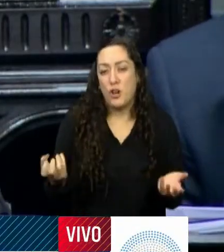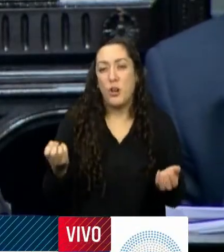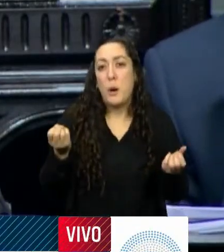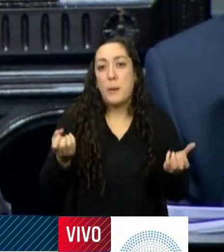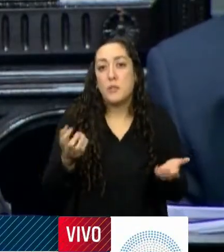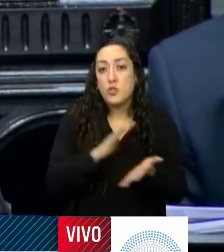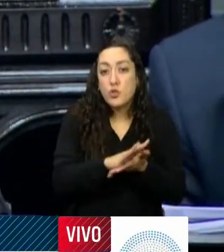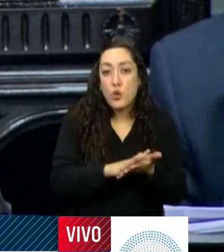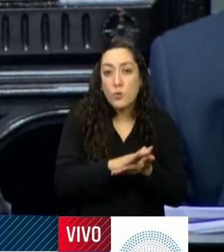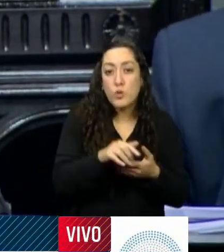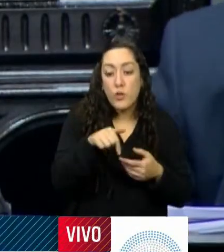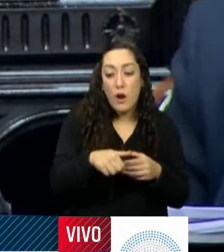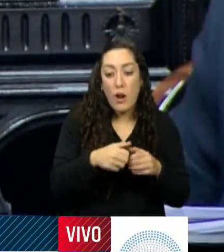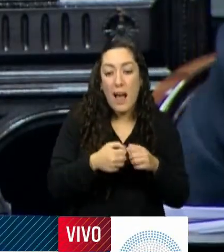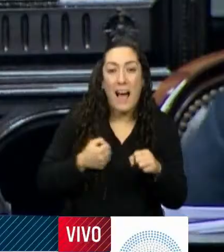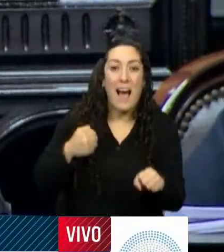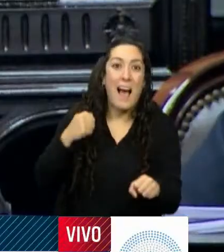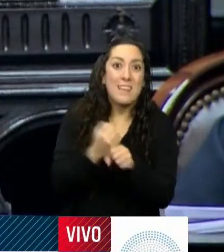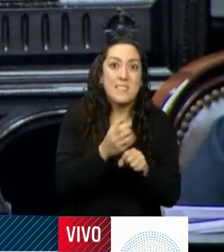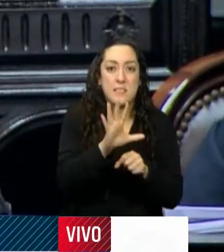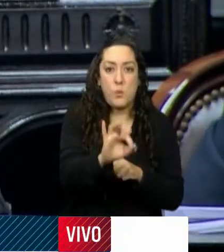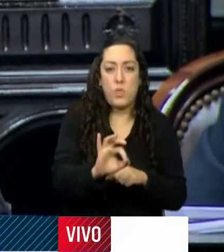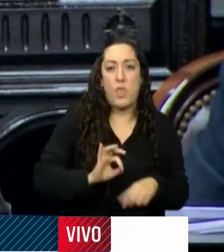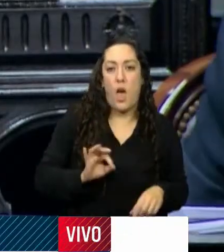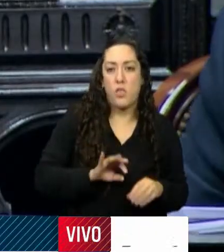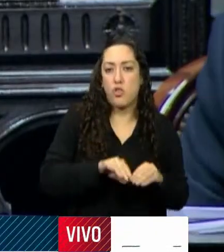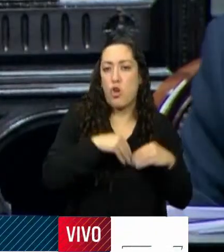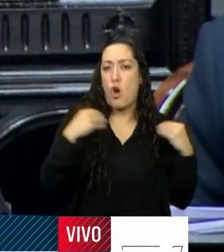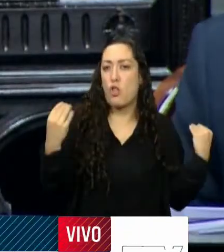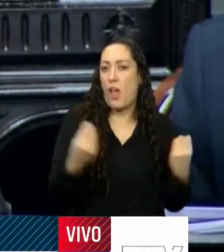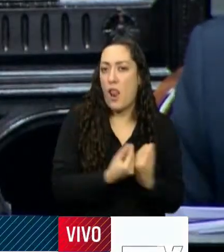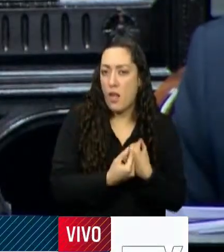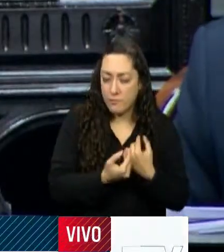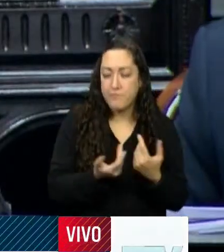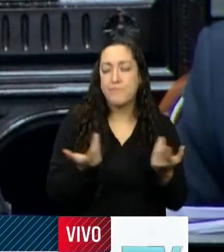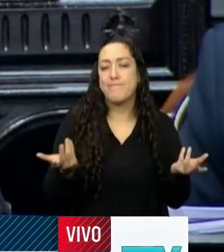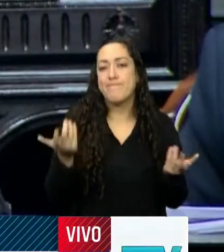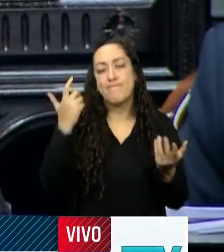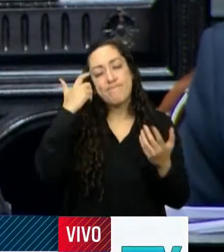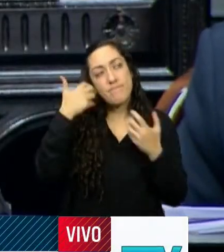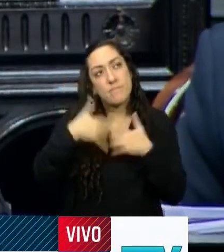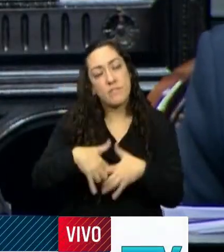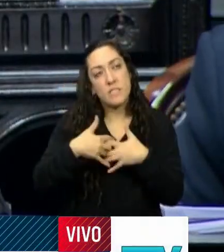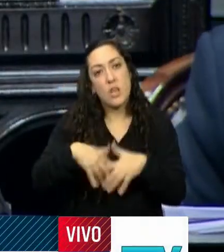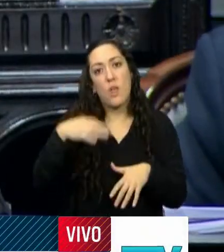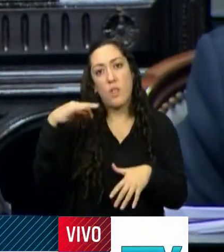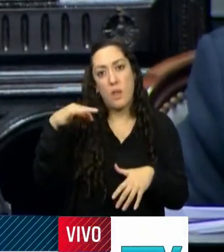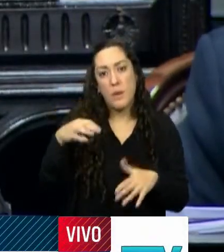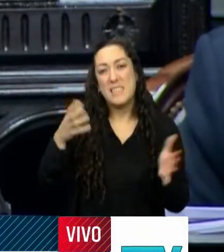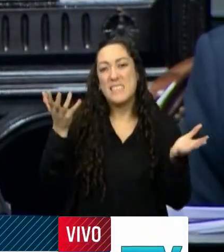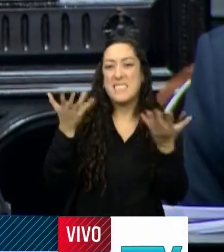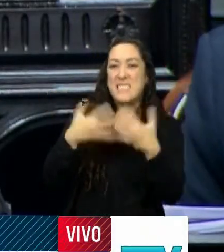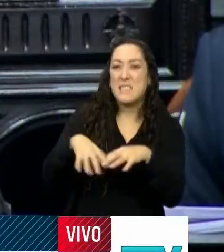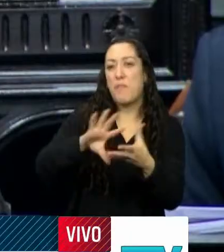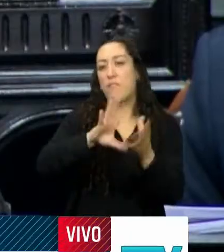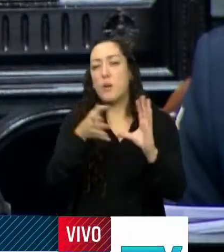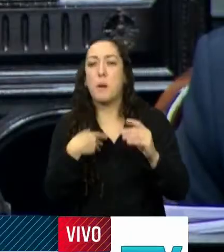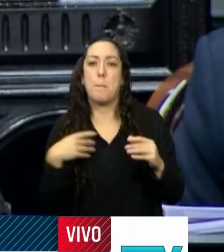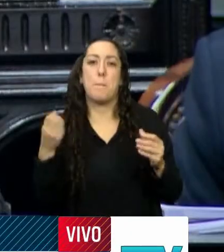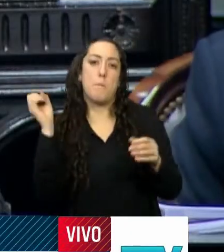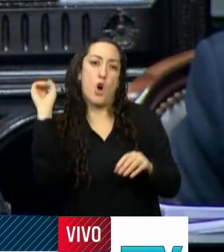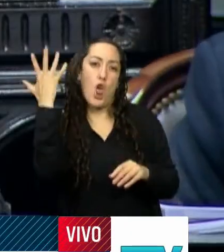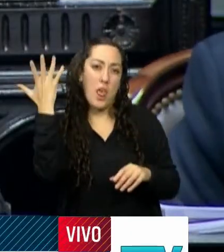solución de acá a 50 años? Esto es lo que tenemos que pensar. Tenemos que tener un sistema moderno, con